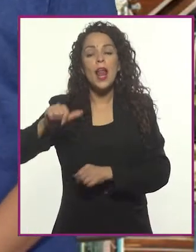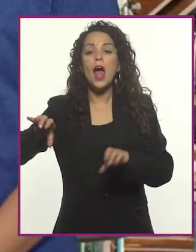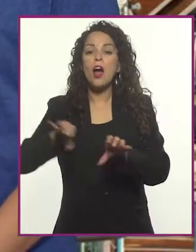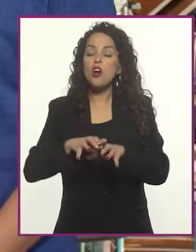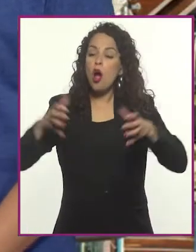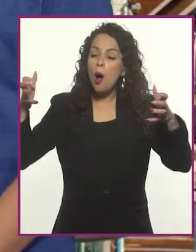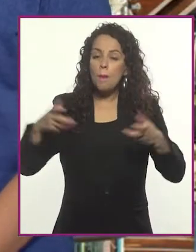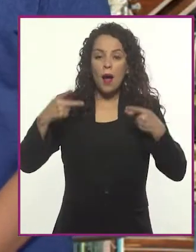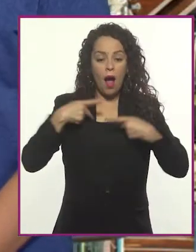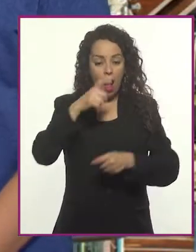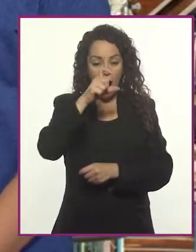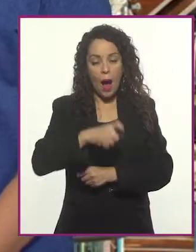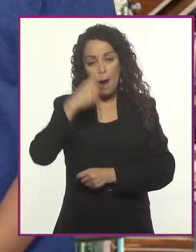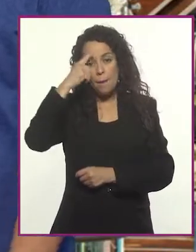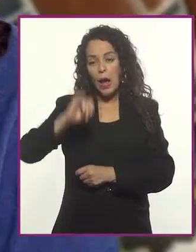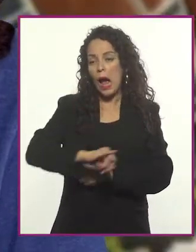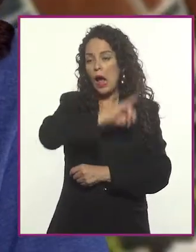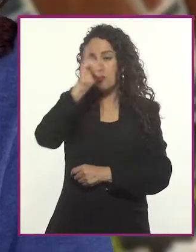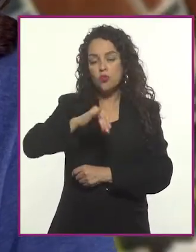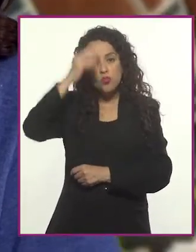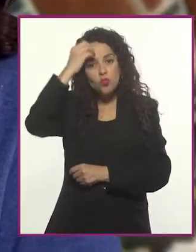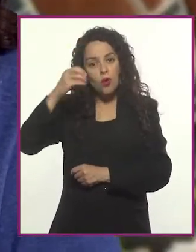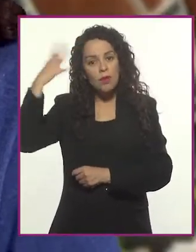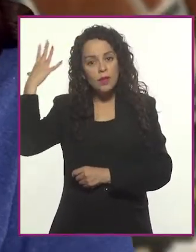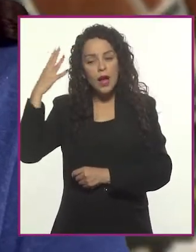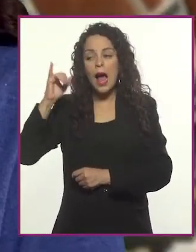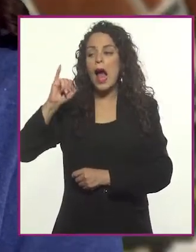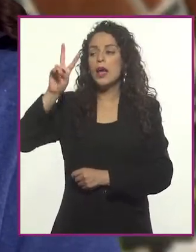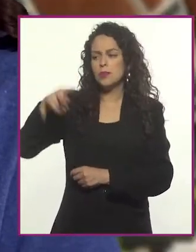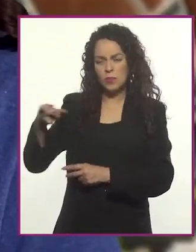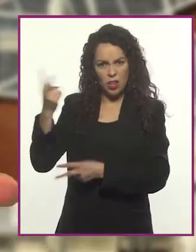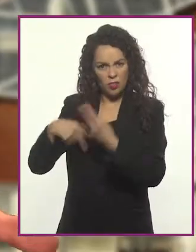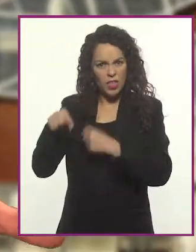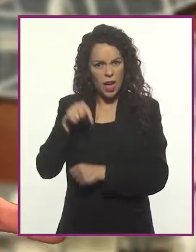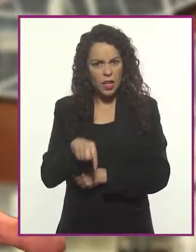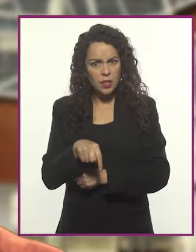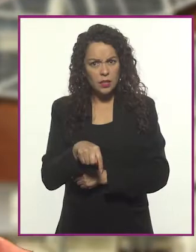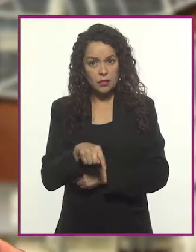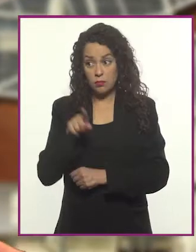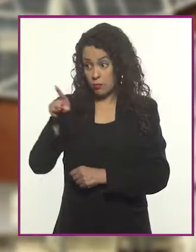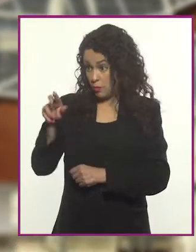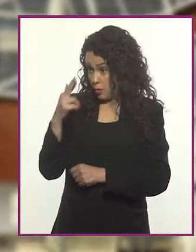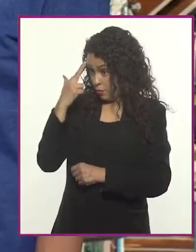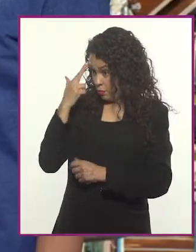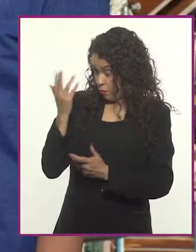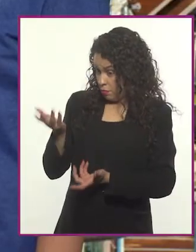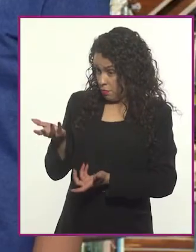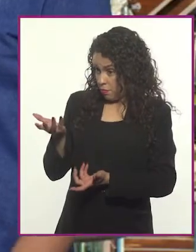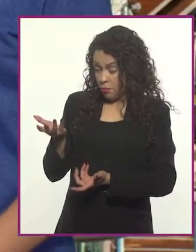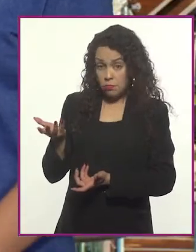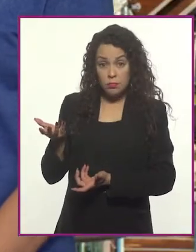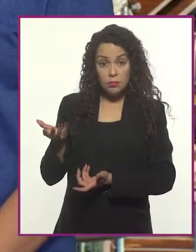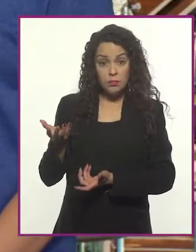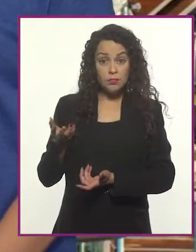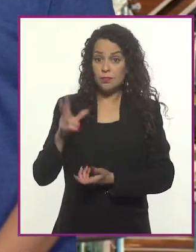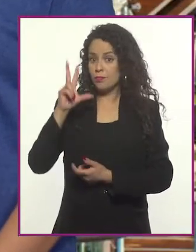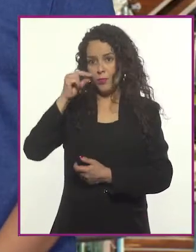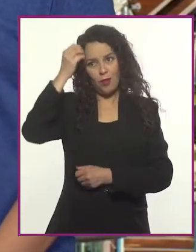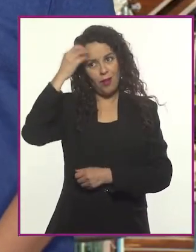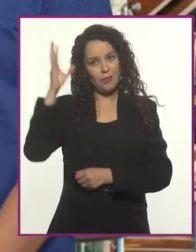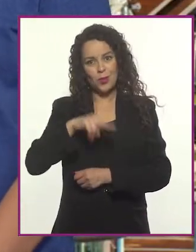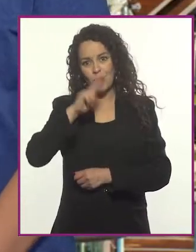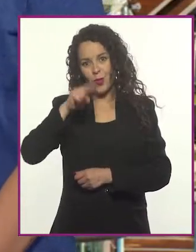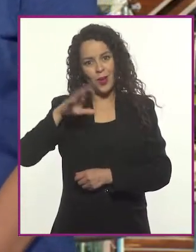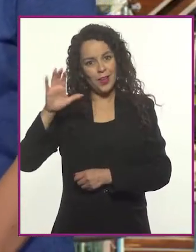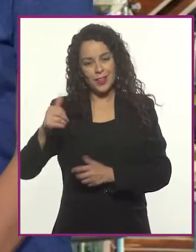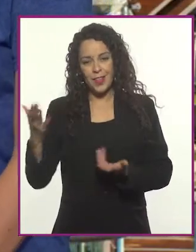crear personajes inolvidables. Cierto, pero ¿vino al programa? ¿Tú te acordarías? Hubiera sido un personaje inolvidable.